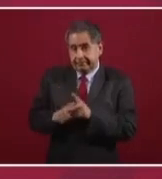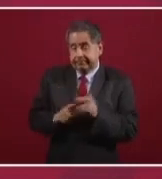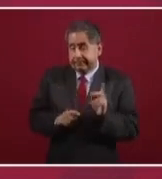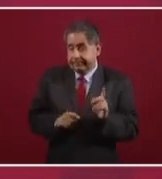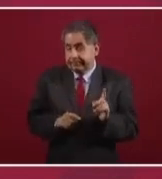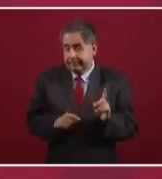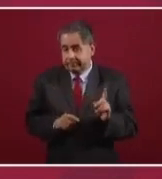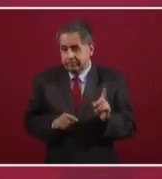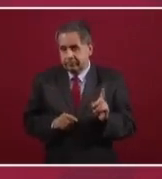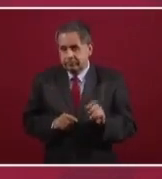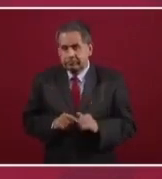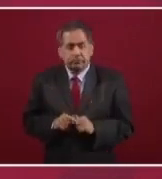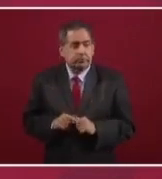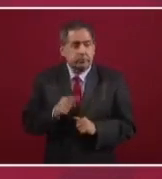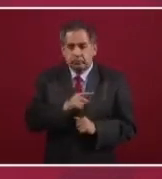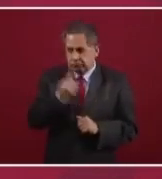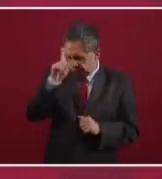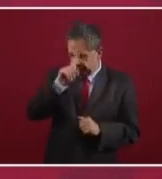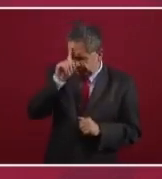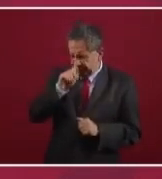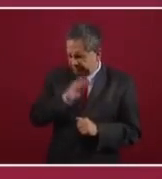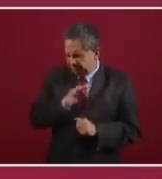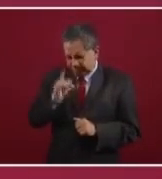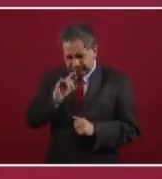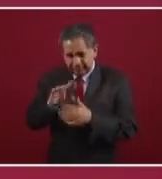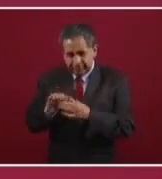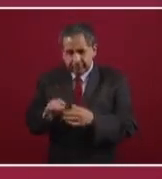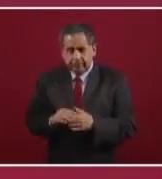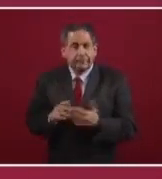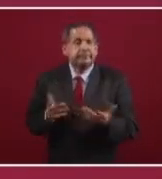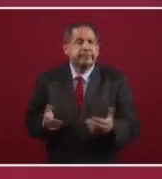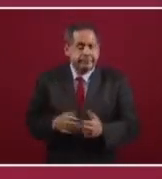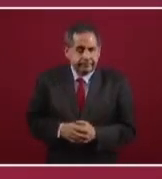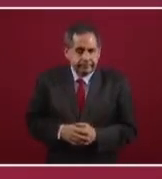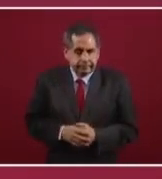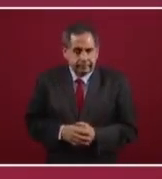de el pasado gobierno. ¿Y qué creen?